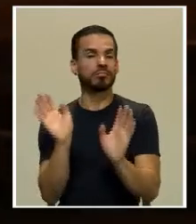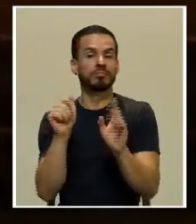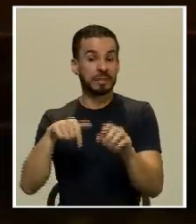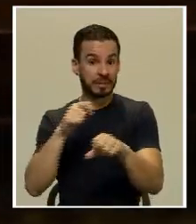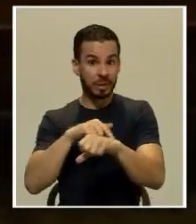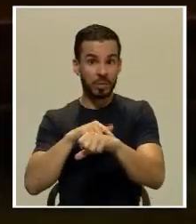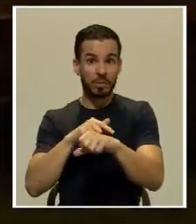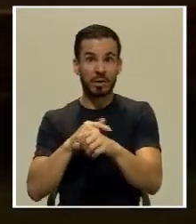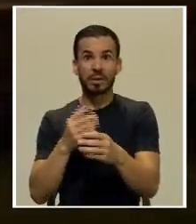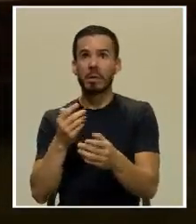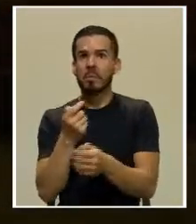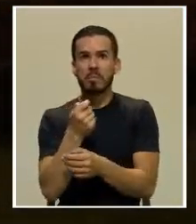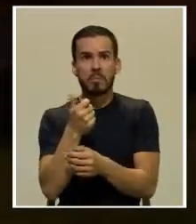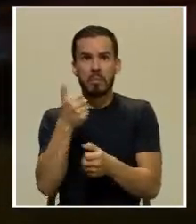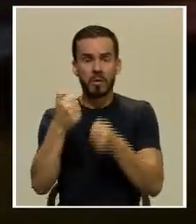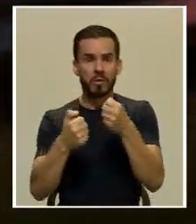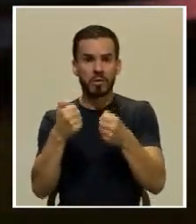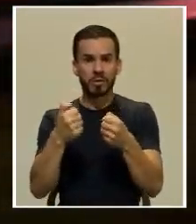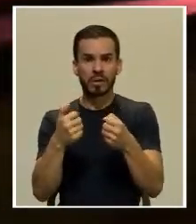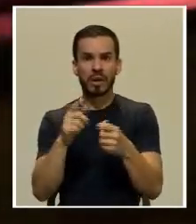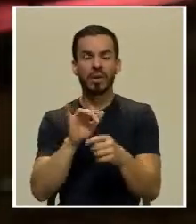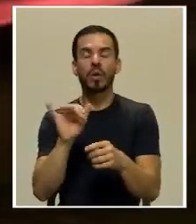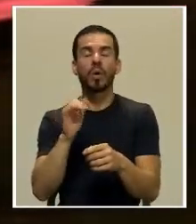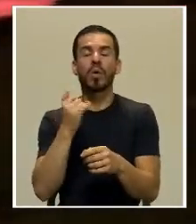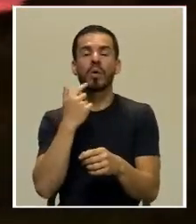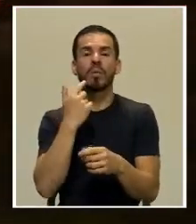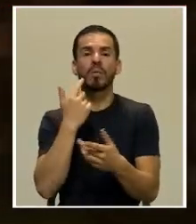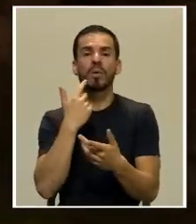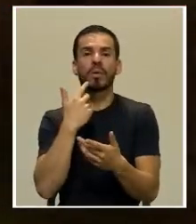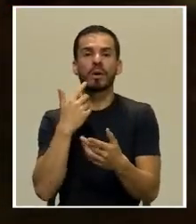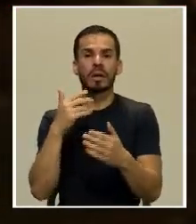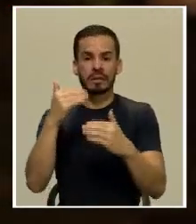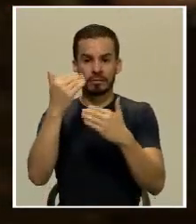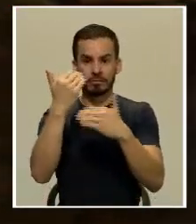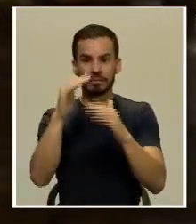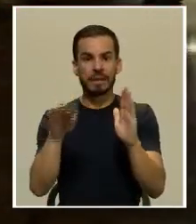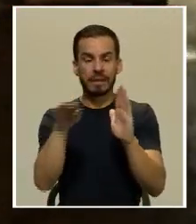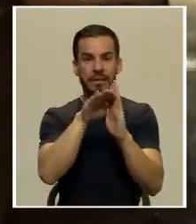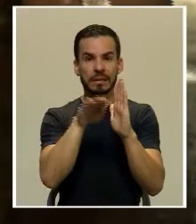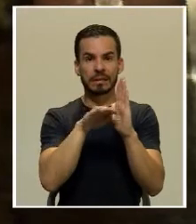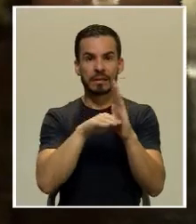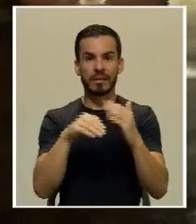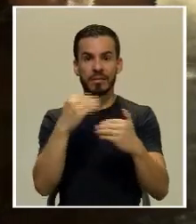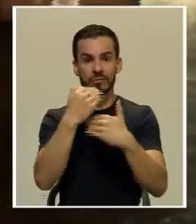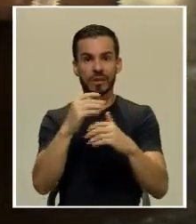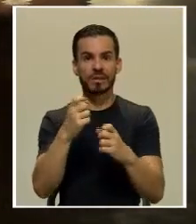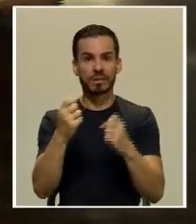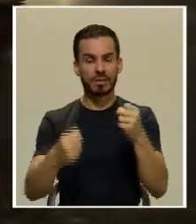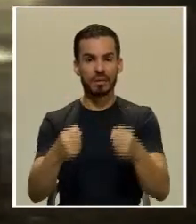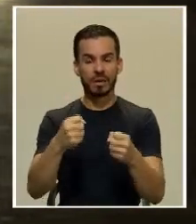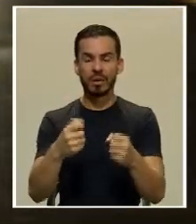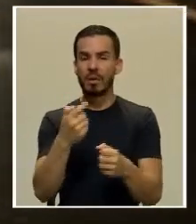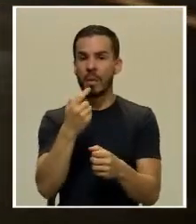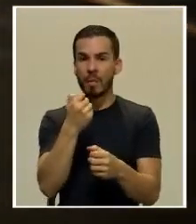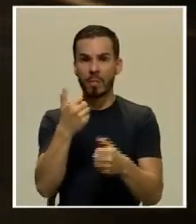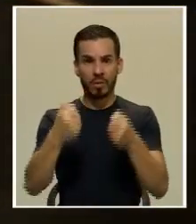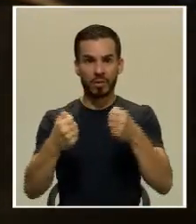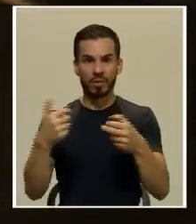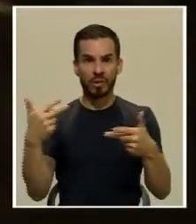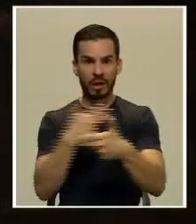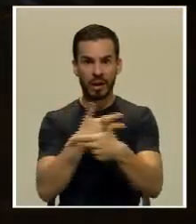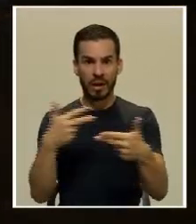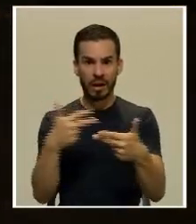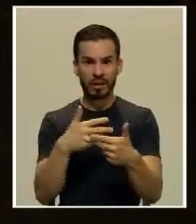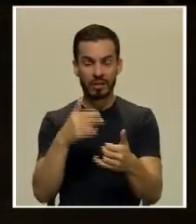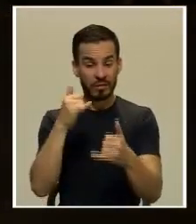momento no hay pocos vehículos, tal y como se marca en la restricción vehicular, son pocos los vehículos.